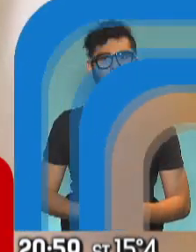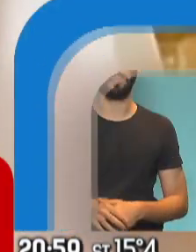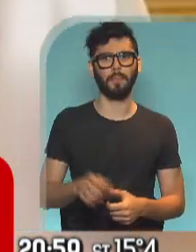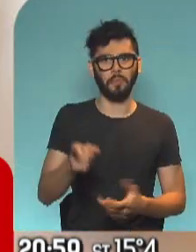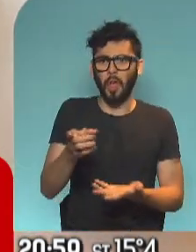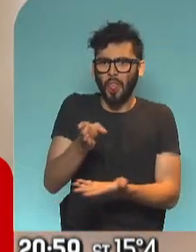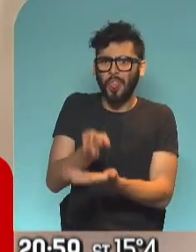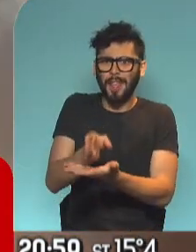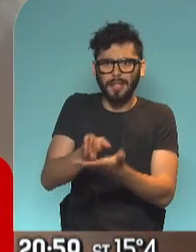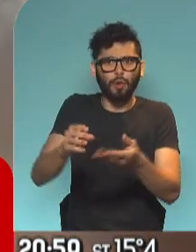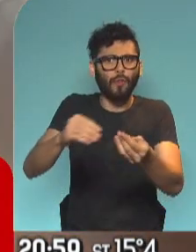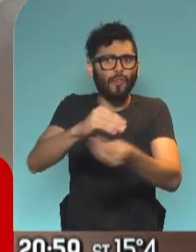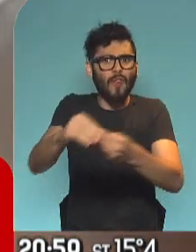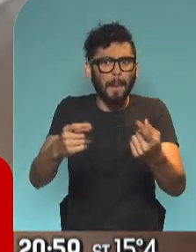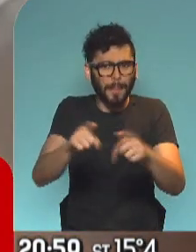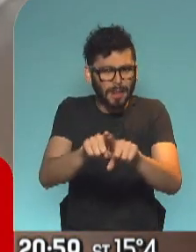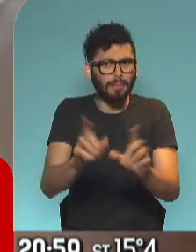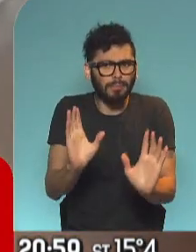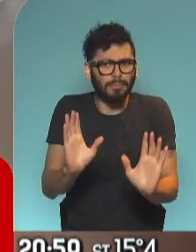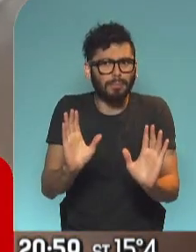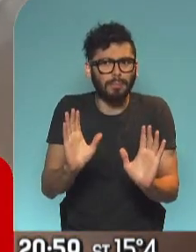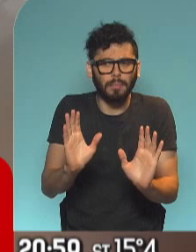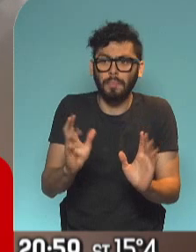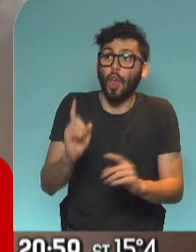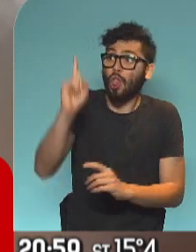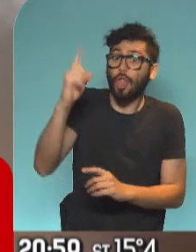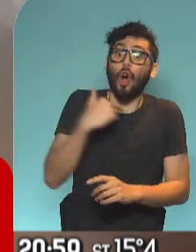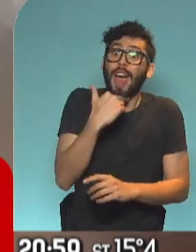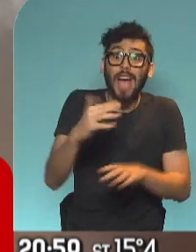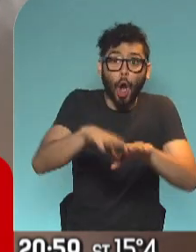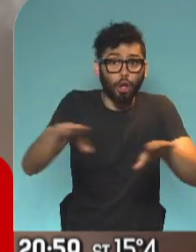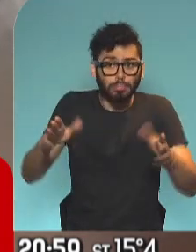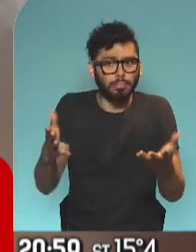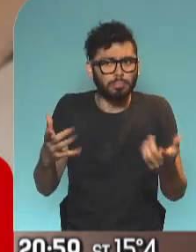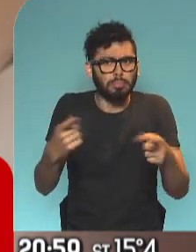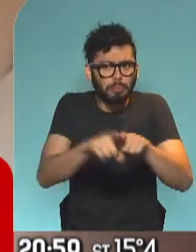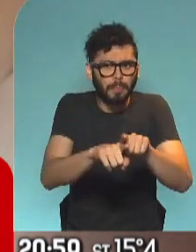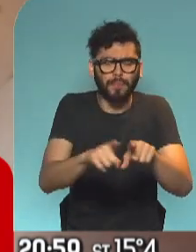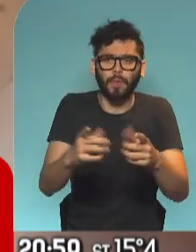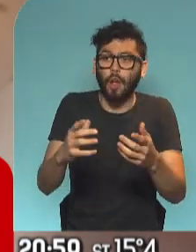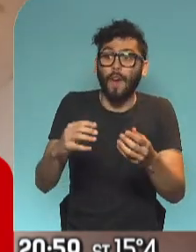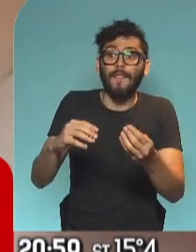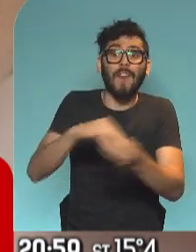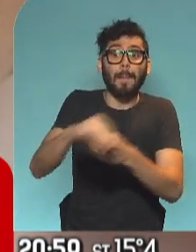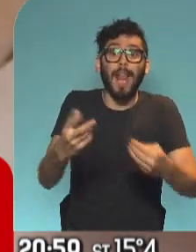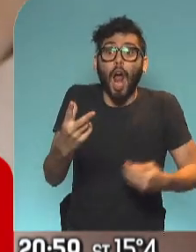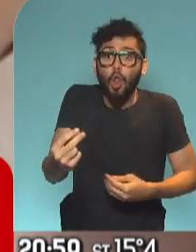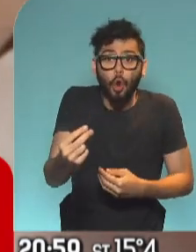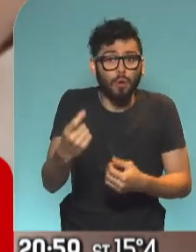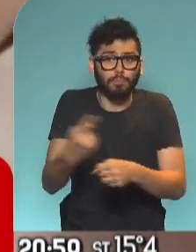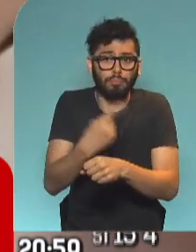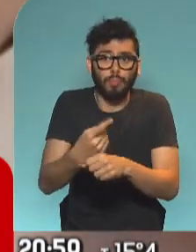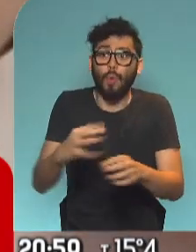derecho a estar en la familia. Son hijos de Dios, tienen derecho a una familia. No se puede echar de la familia a nadie, ni hacer la vida imposible por